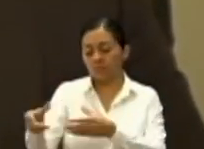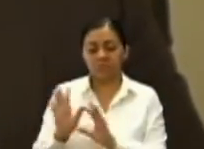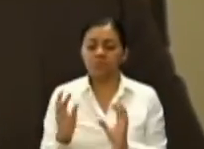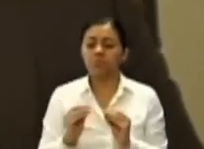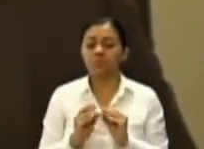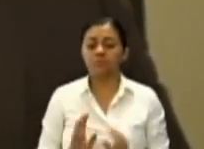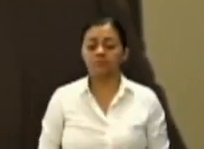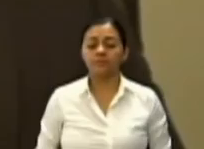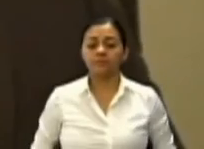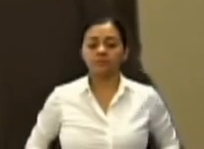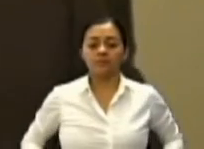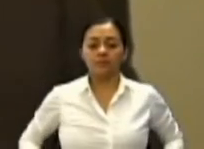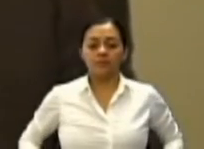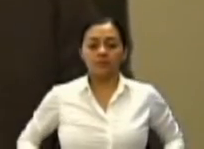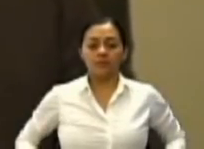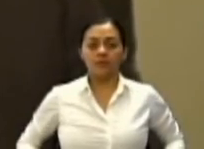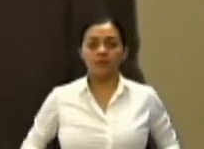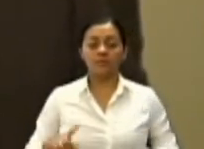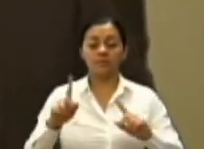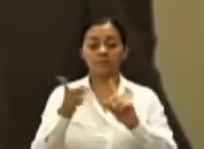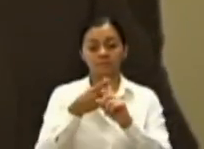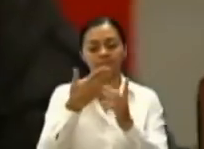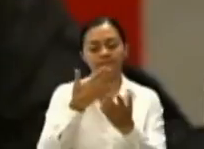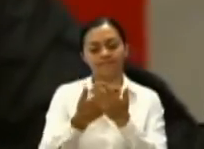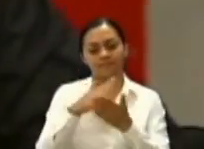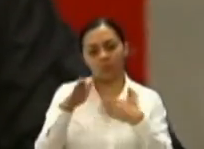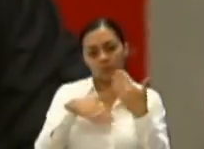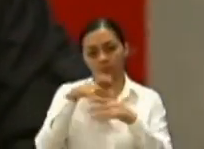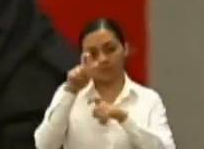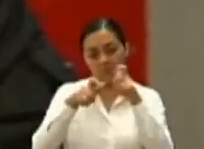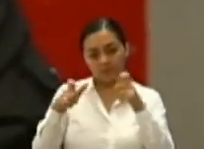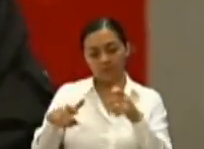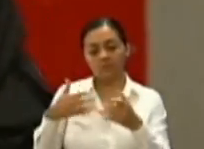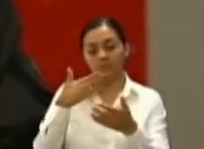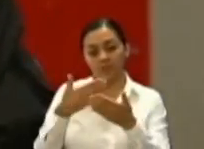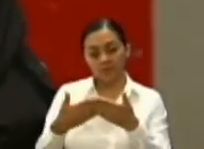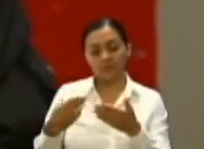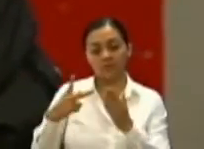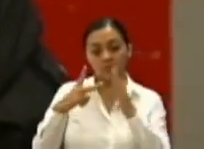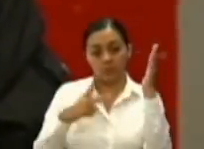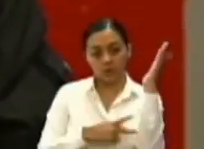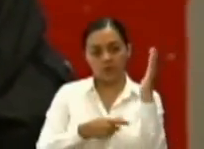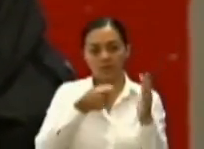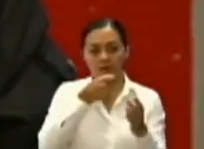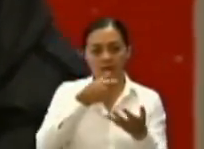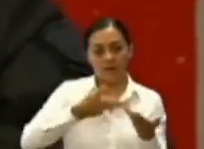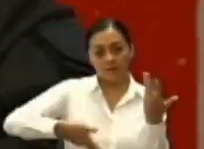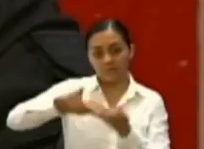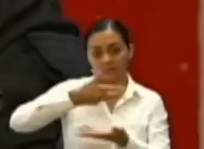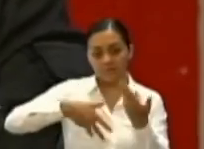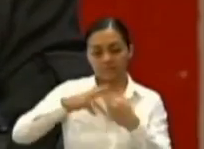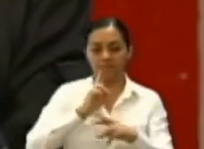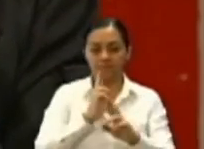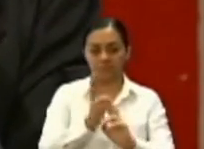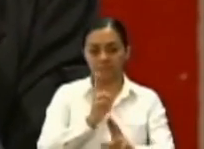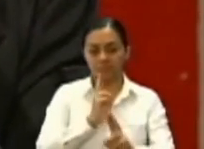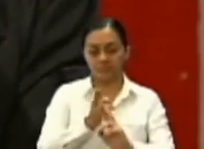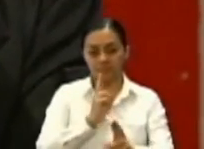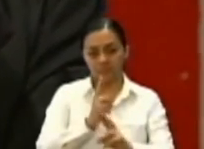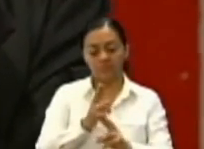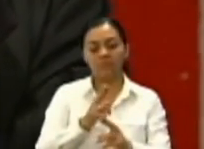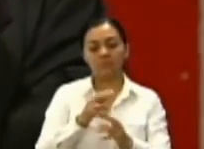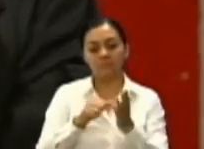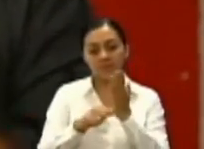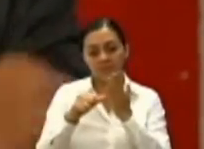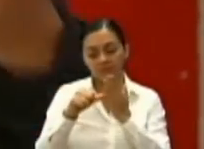señor presidente queremos agradecer la gentileza de haber asistido al programa de hoy conversatorios con los medios a los señores señoras